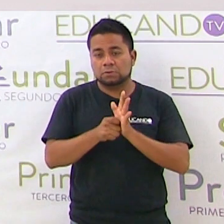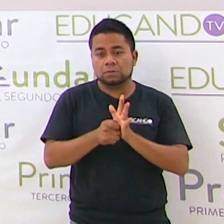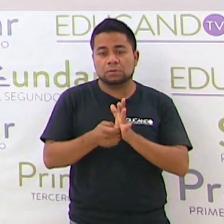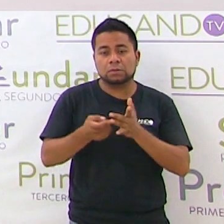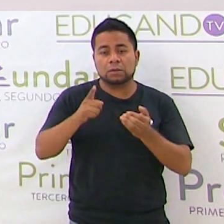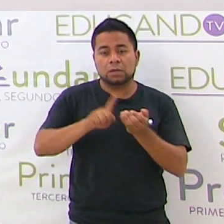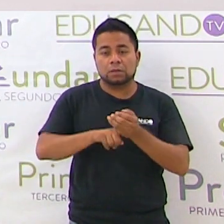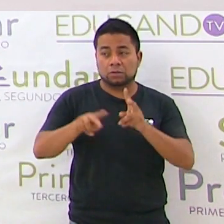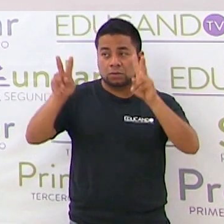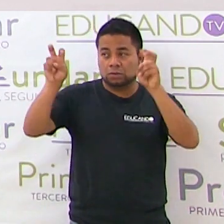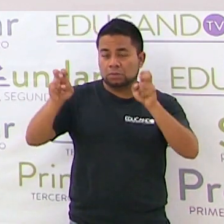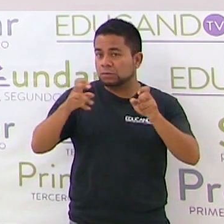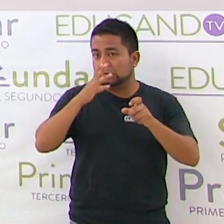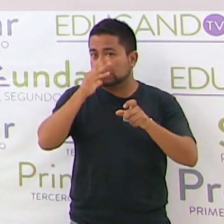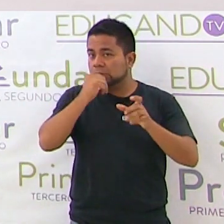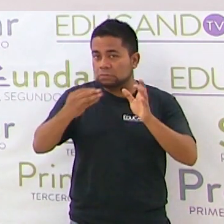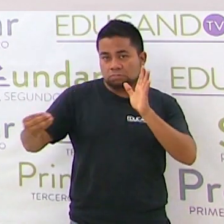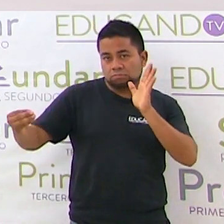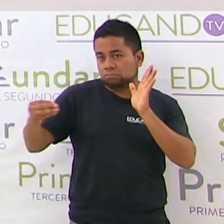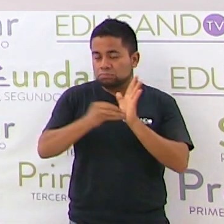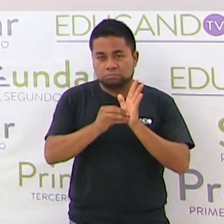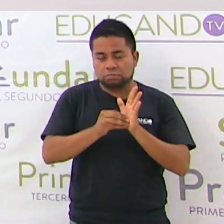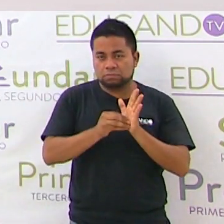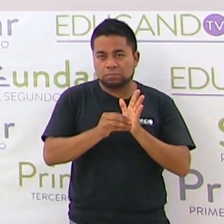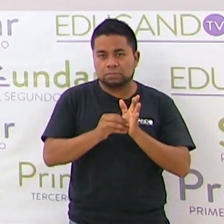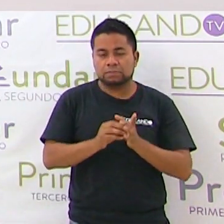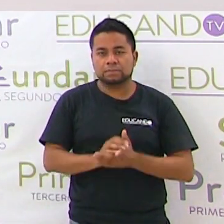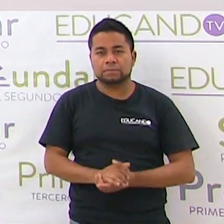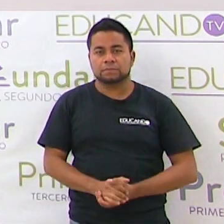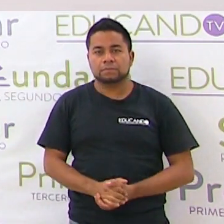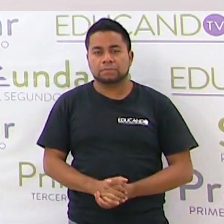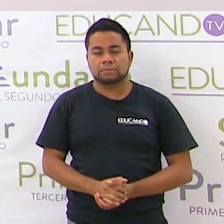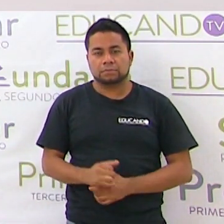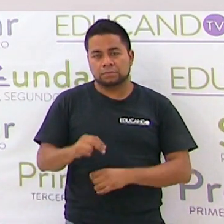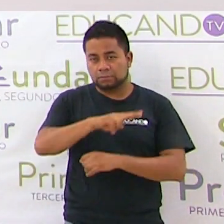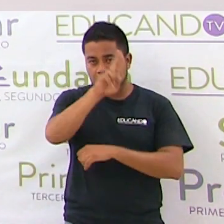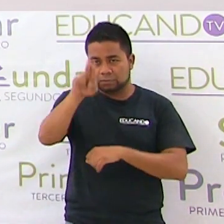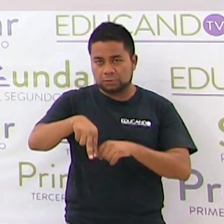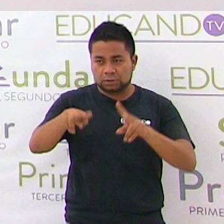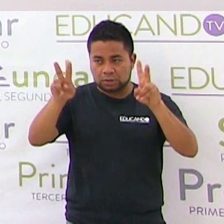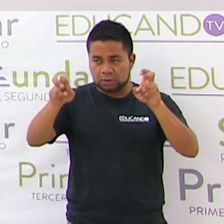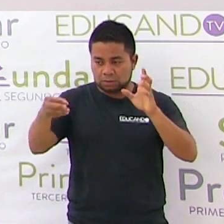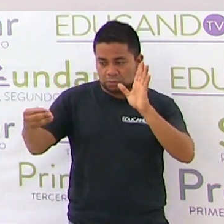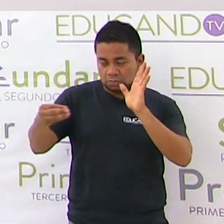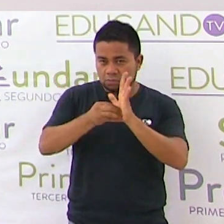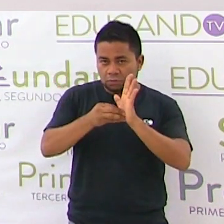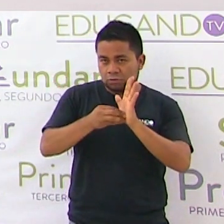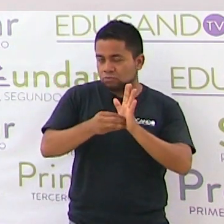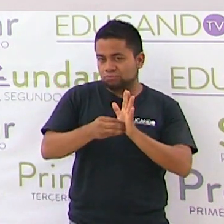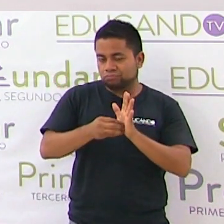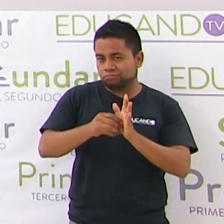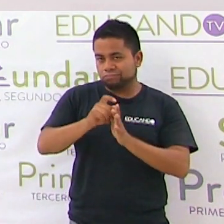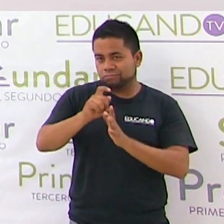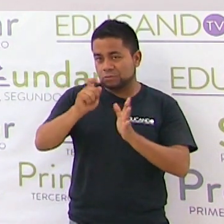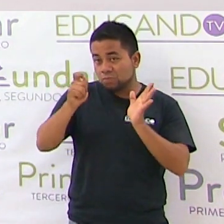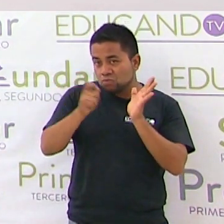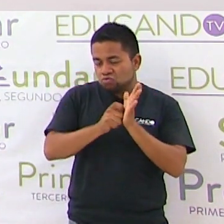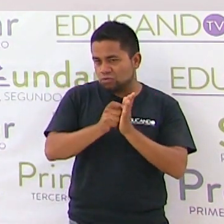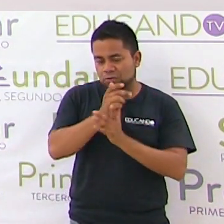en los títulos. Acuérdense, nunca va un punto en un título.